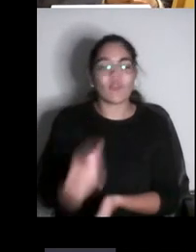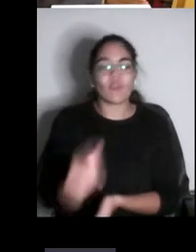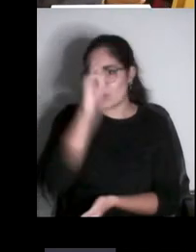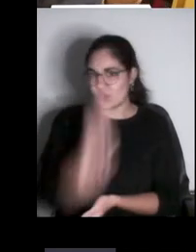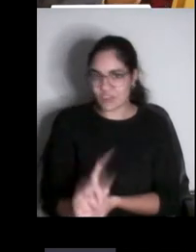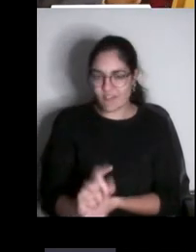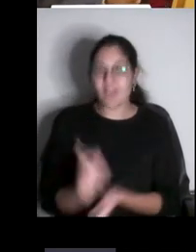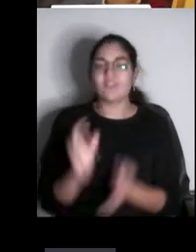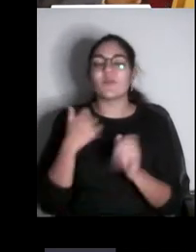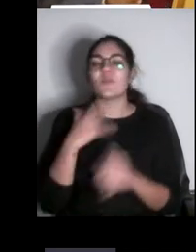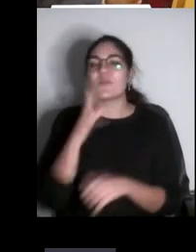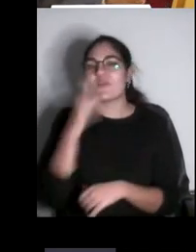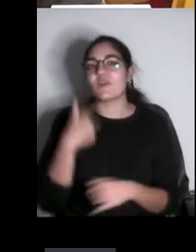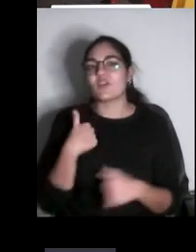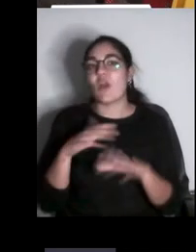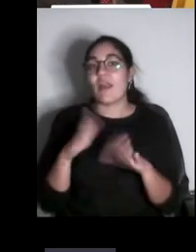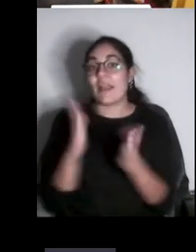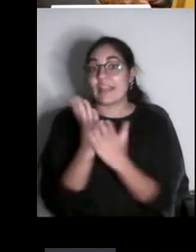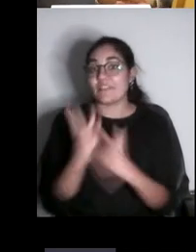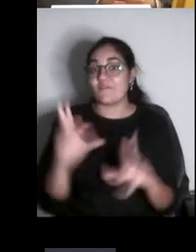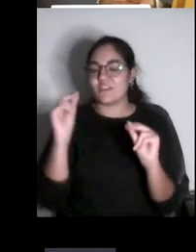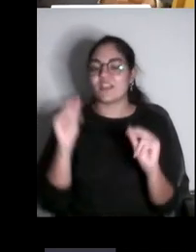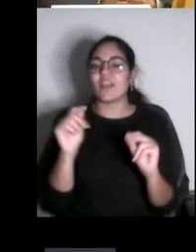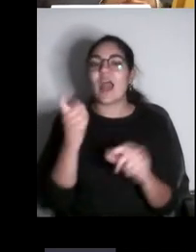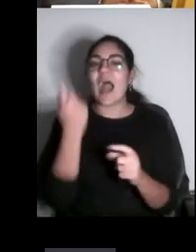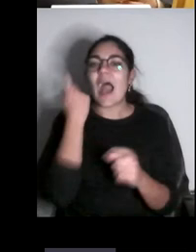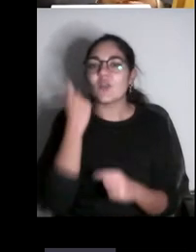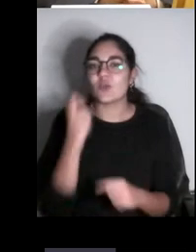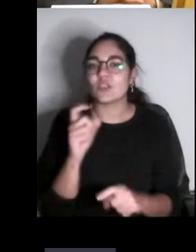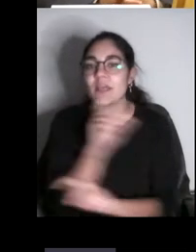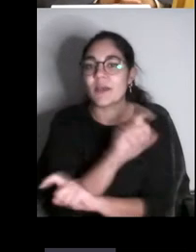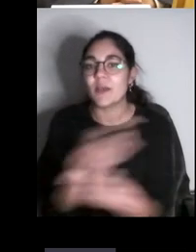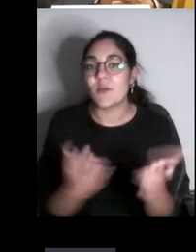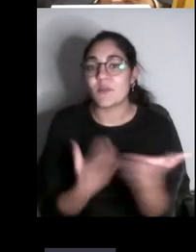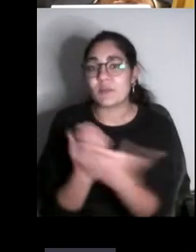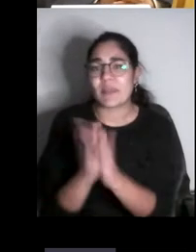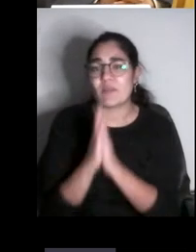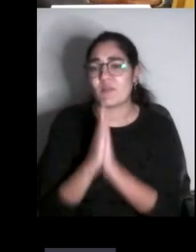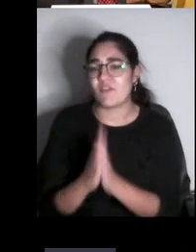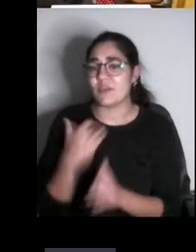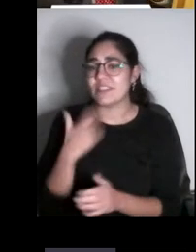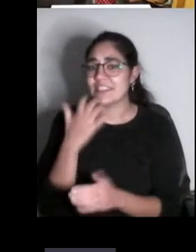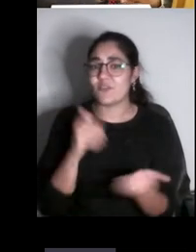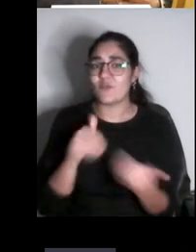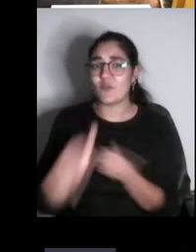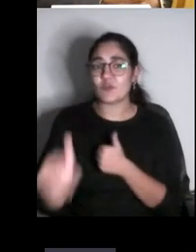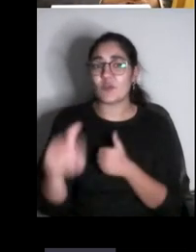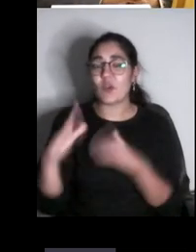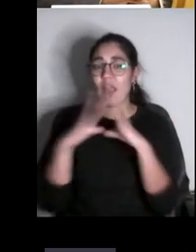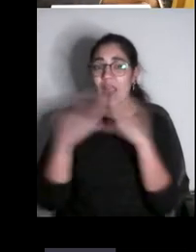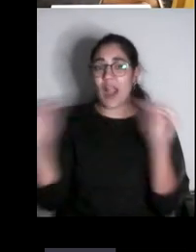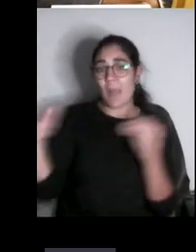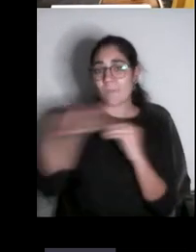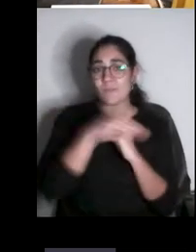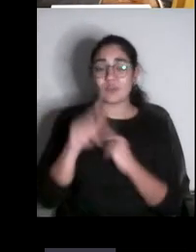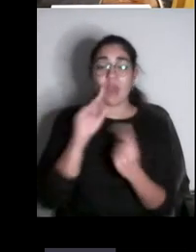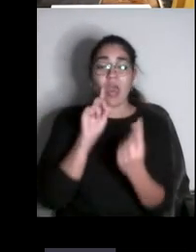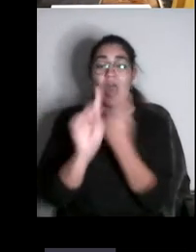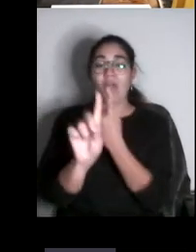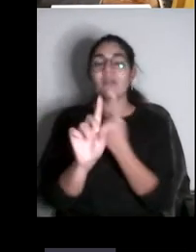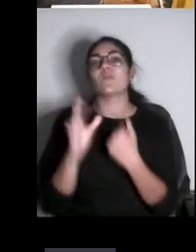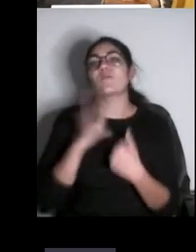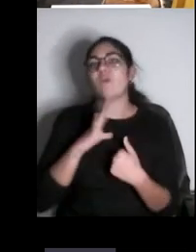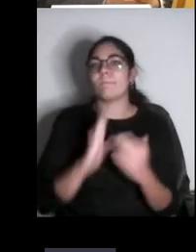campus, que por favor que se acercaran, bueno, pues para tomarnos un café, para hablar, para tener la posibilidad de